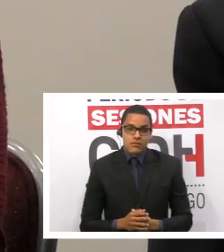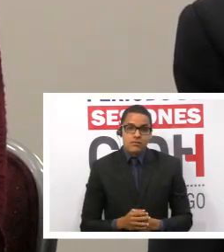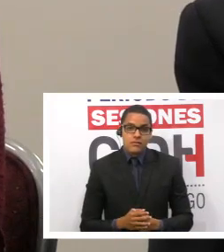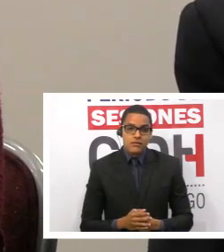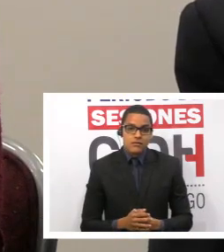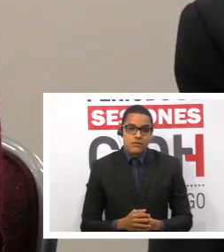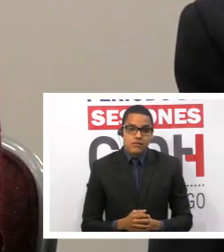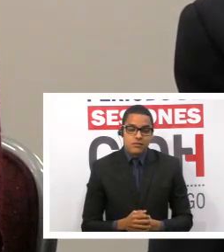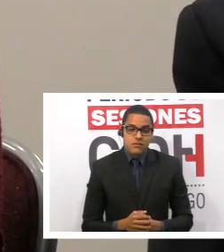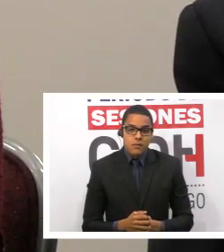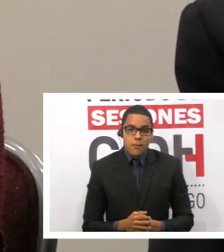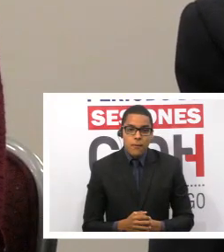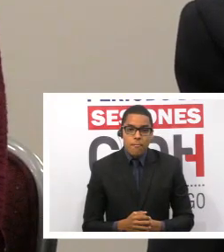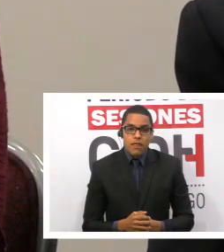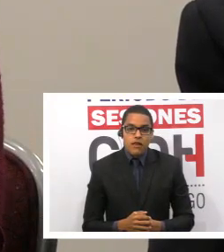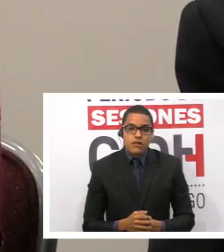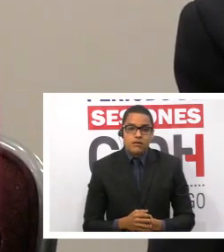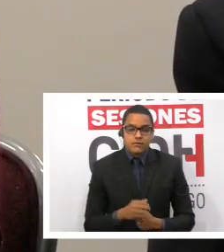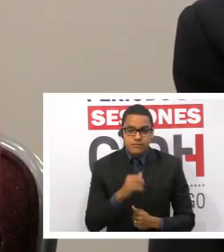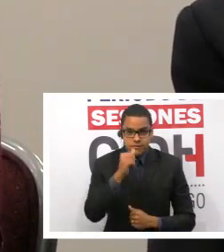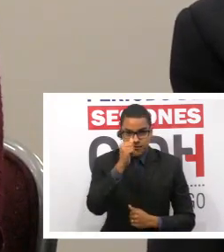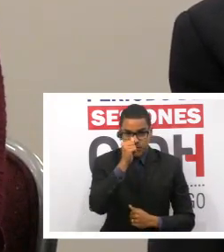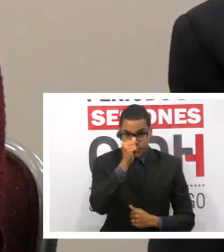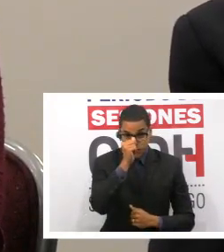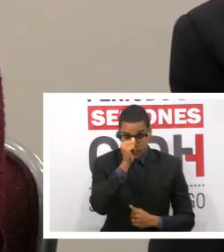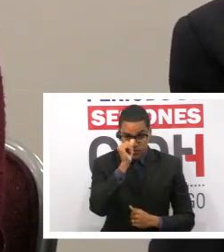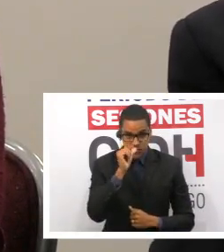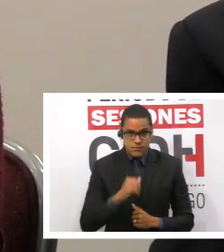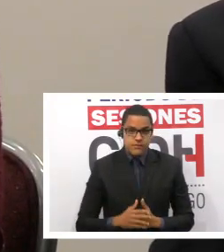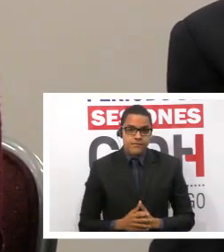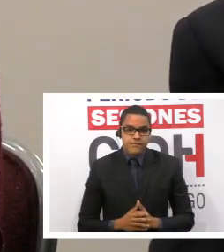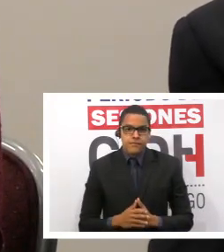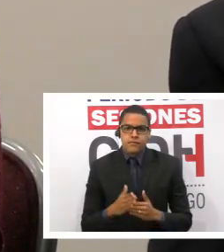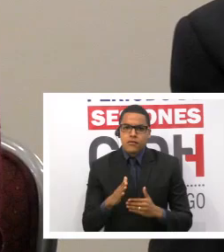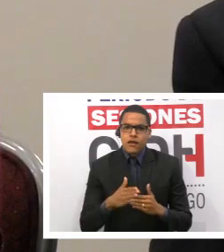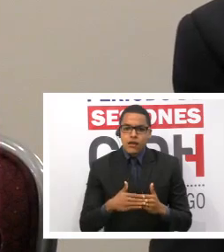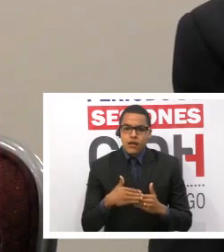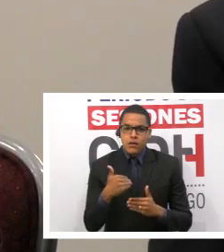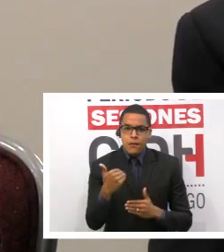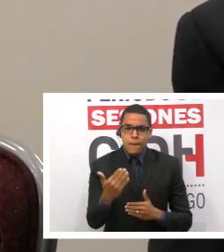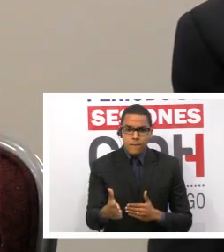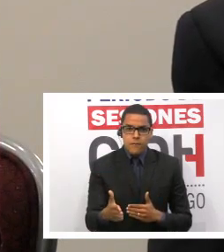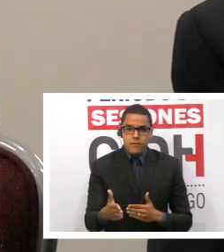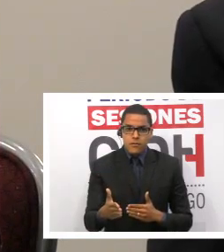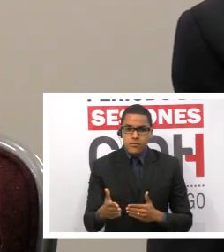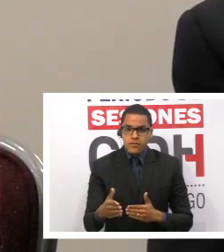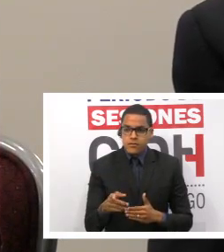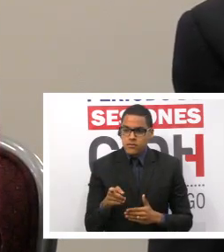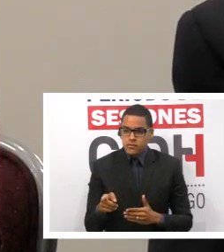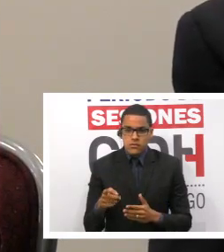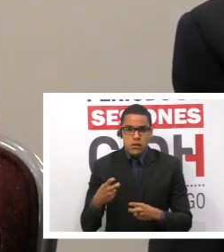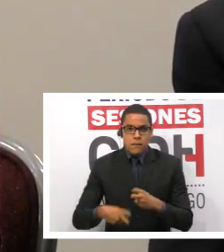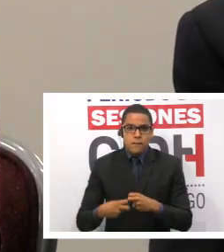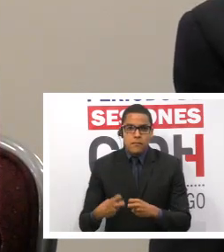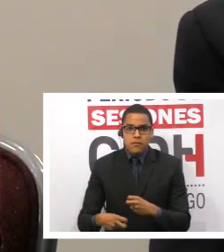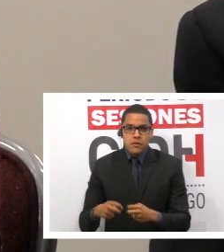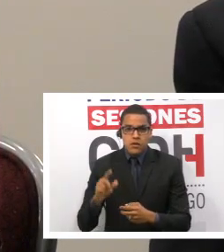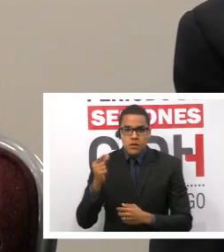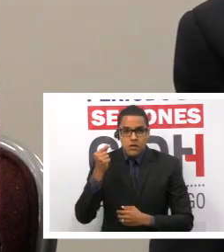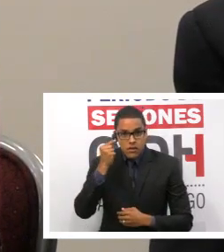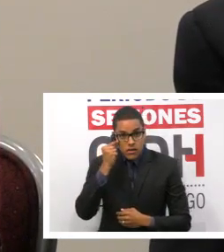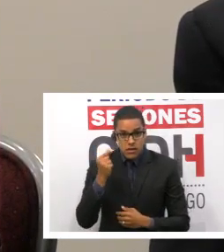países de la ocde pero después del efecto de la política fiscal en los países de la ocde